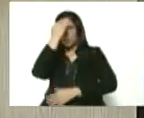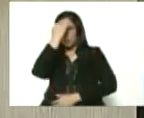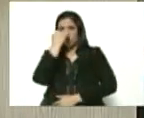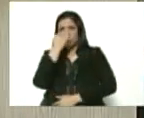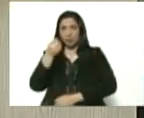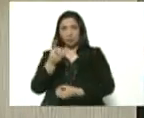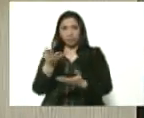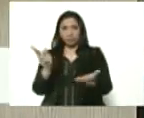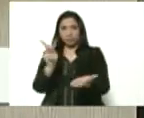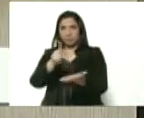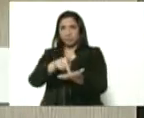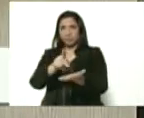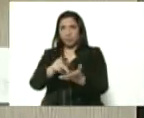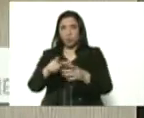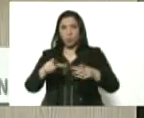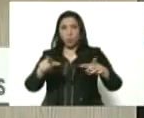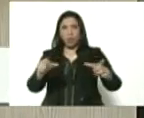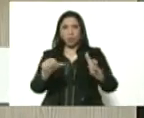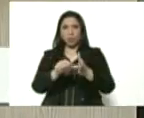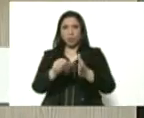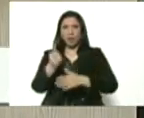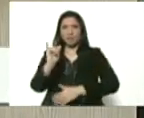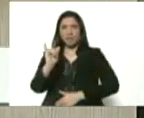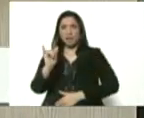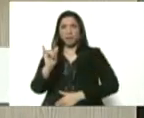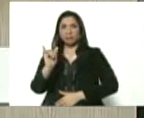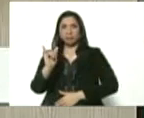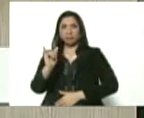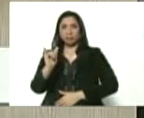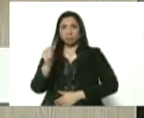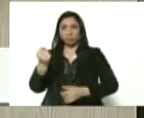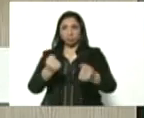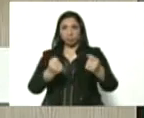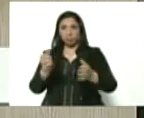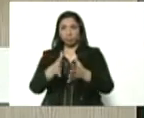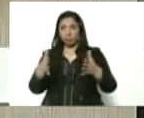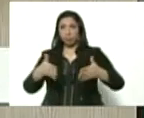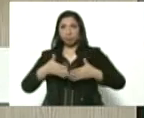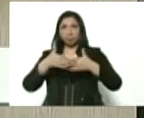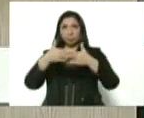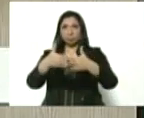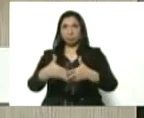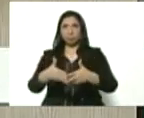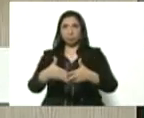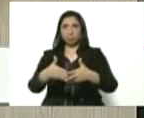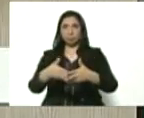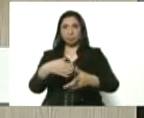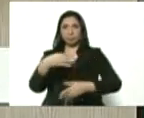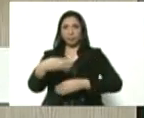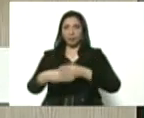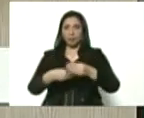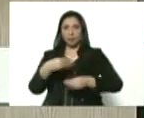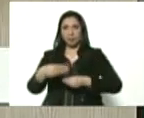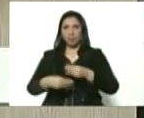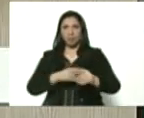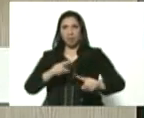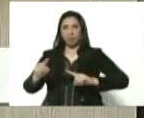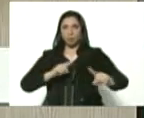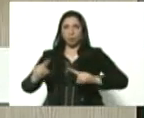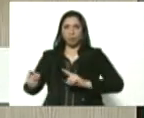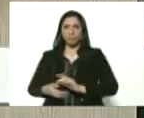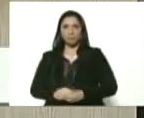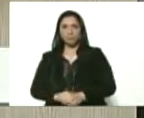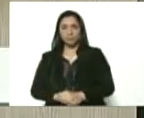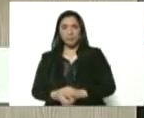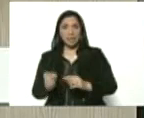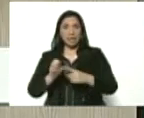donde estaban los vehículos, iban a esperar la llegada de los terroristas de la lancha grande e iban a proceder a actuar. Un elemento